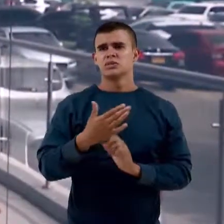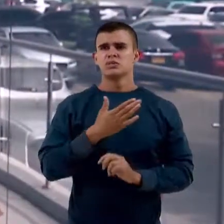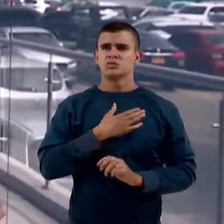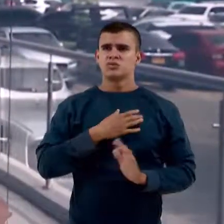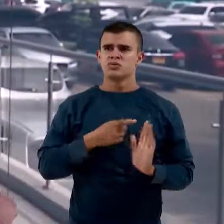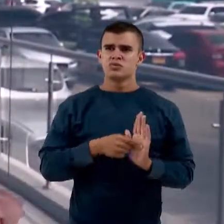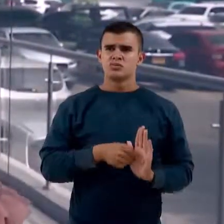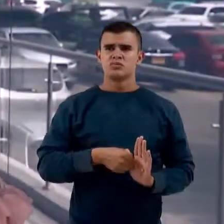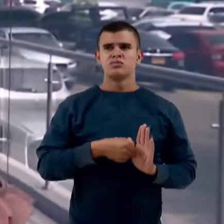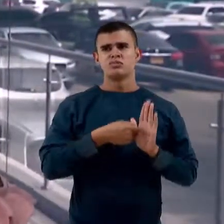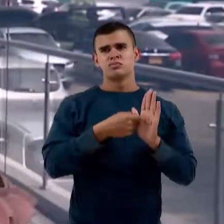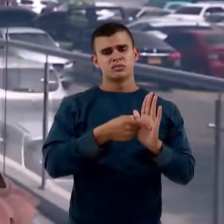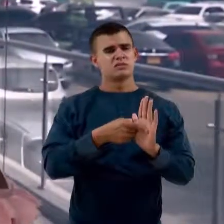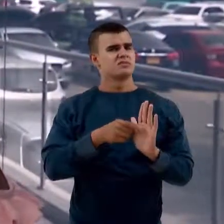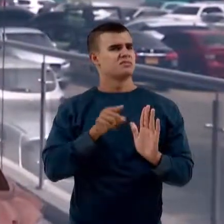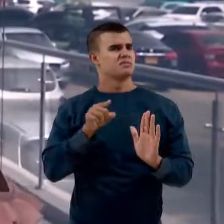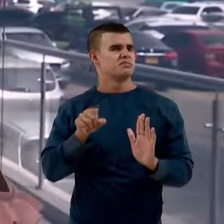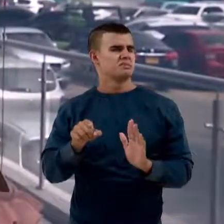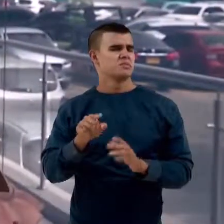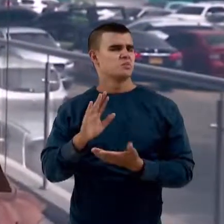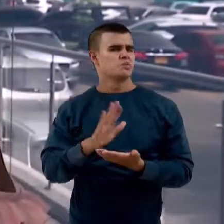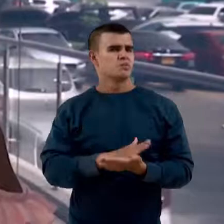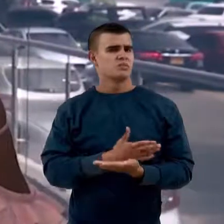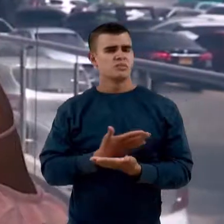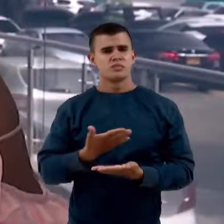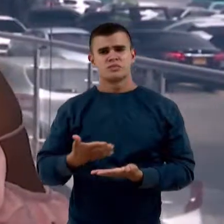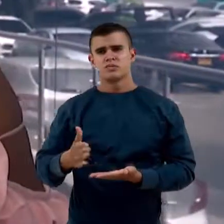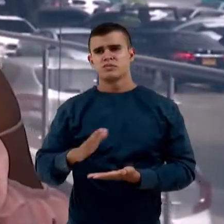lo extraordinario de lo que era y lo